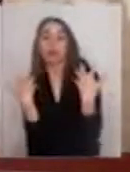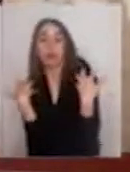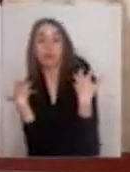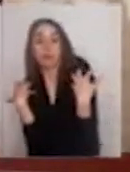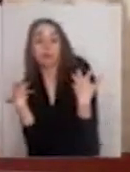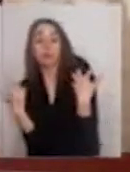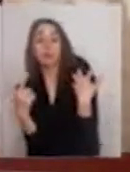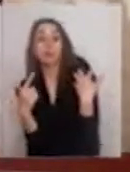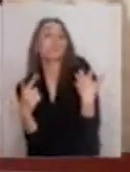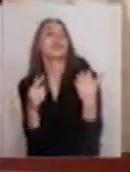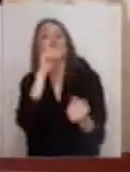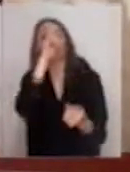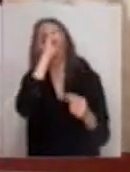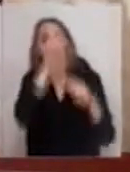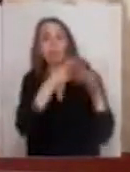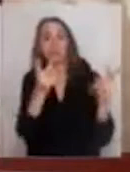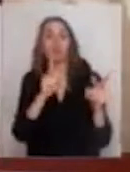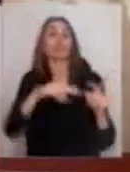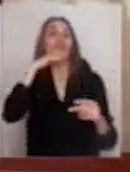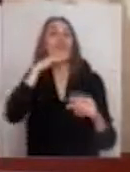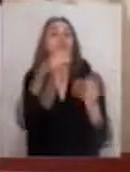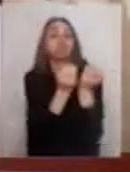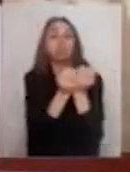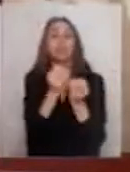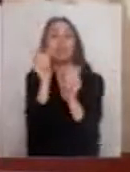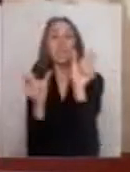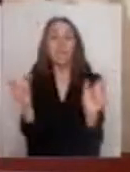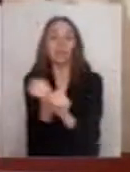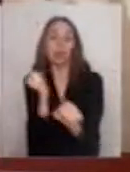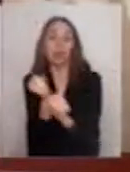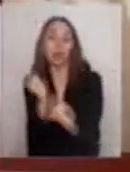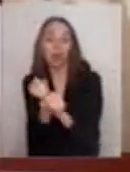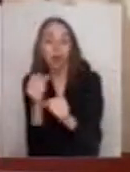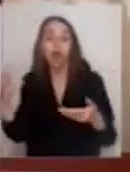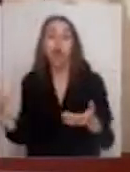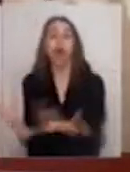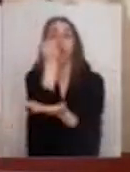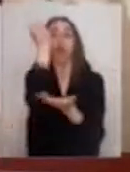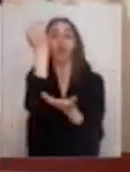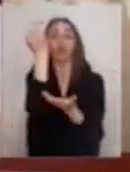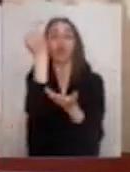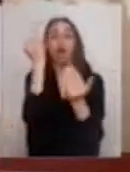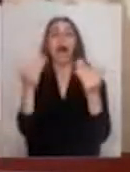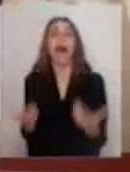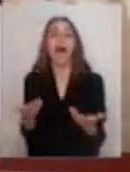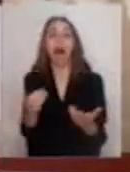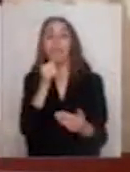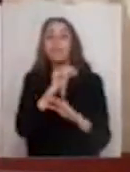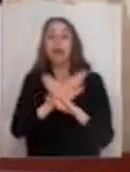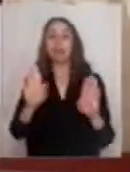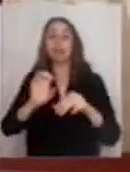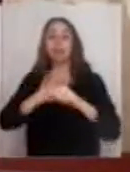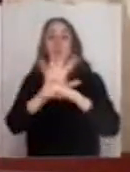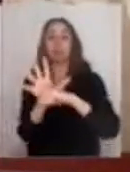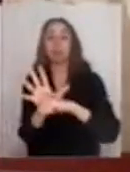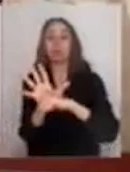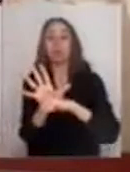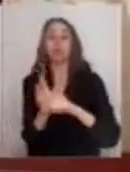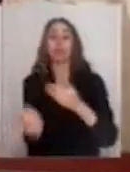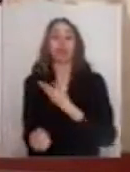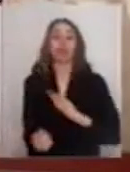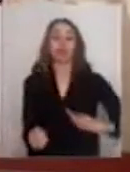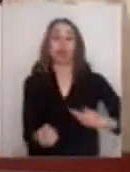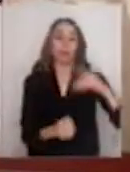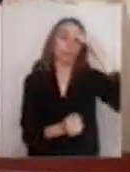no colapsaron, lo lograron. Pero ahora, cuando aún no termina la pandemia, desde el gobierno deciden que no